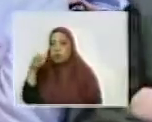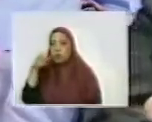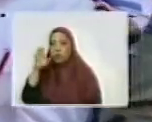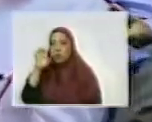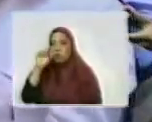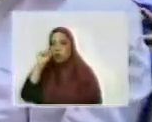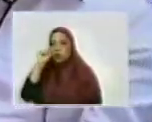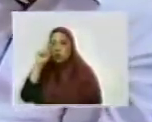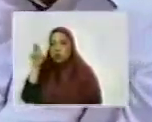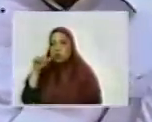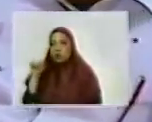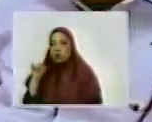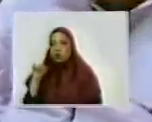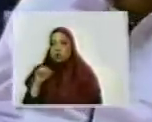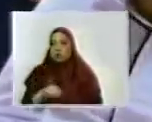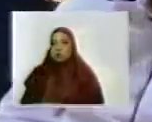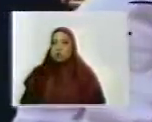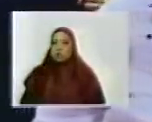Ayer lunes